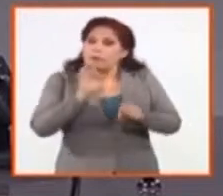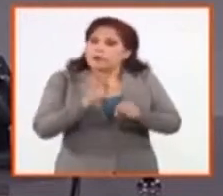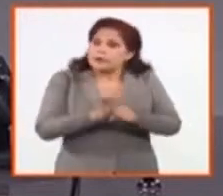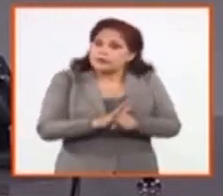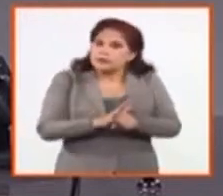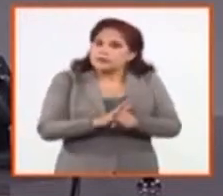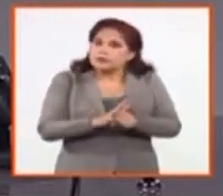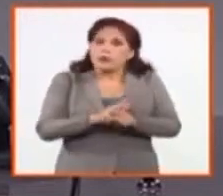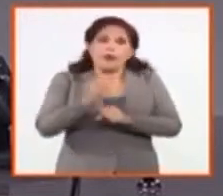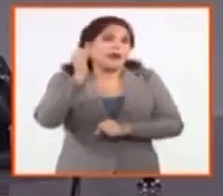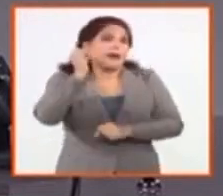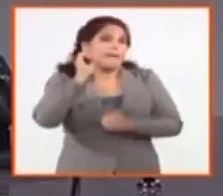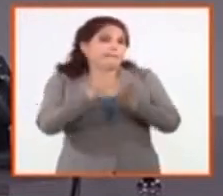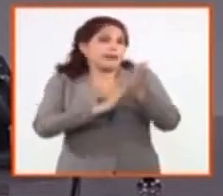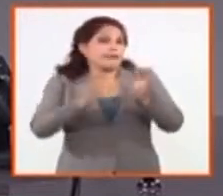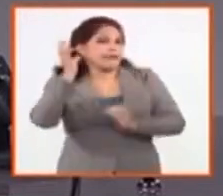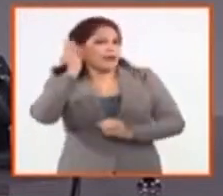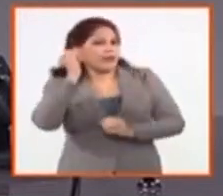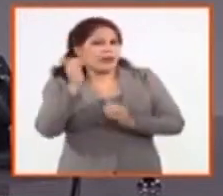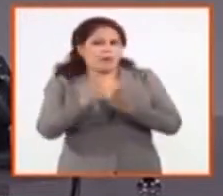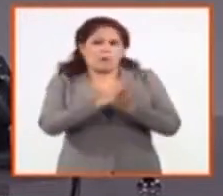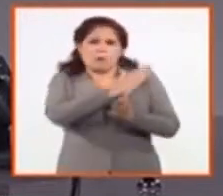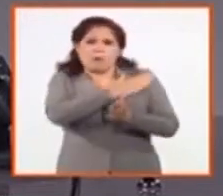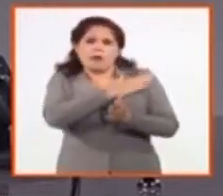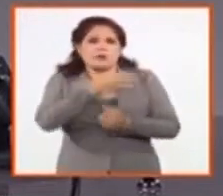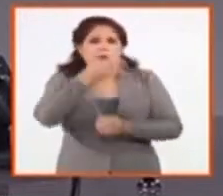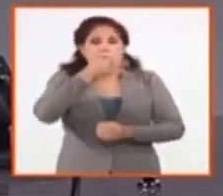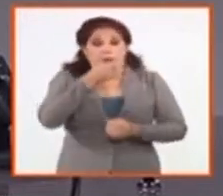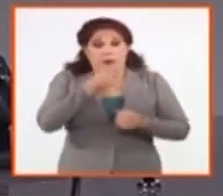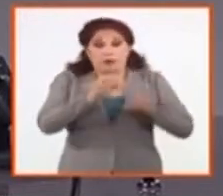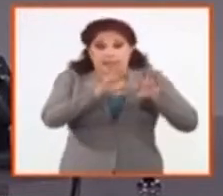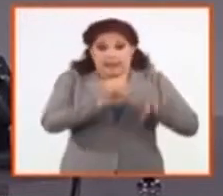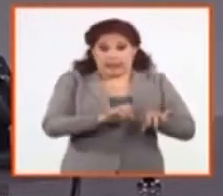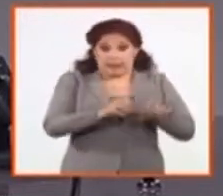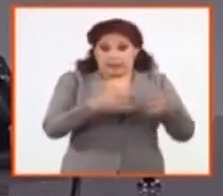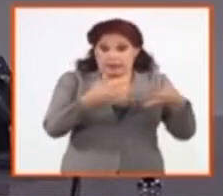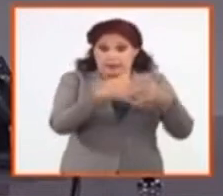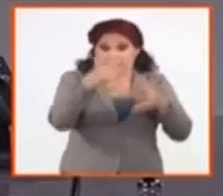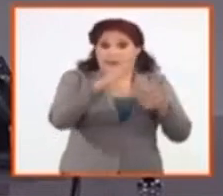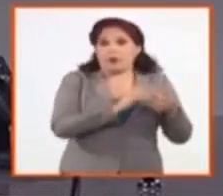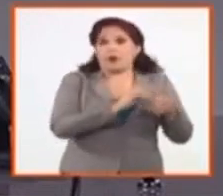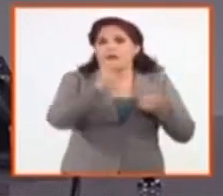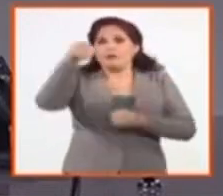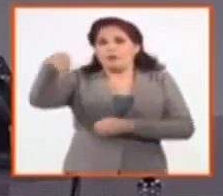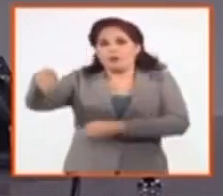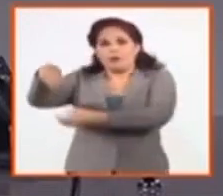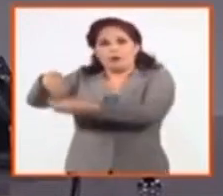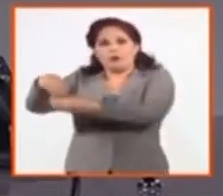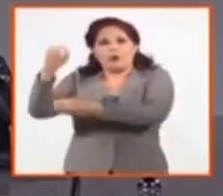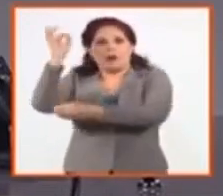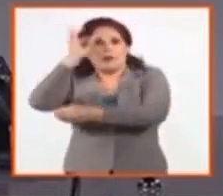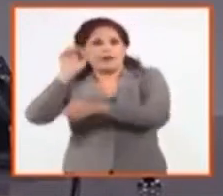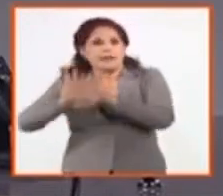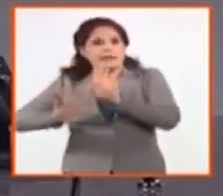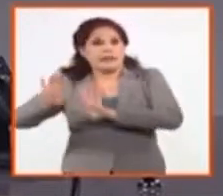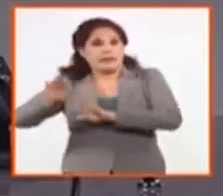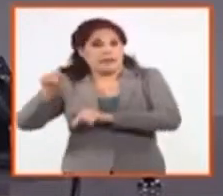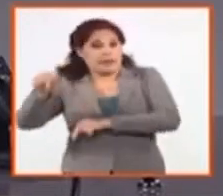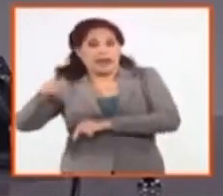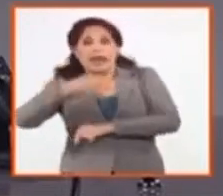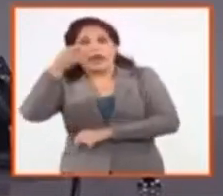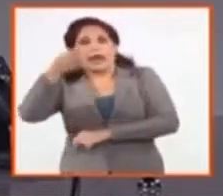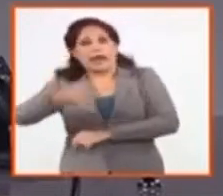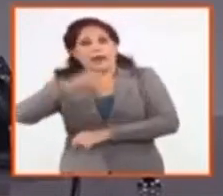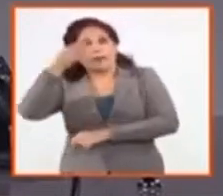en febrero, marzo, mandó a su secretario de Relaciones Exteriores y a su secretario de Defensa a hablar